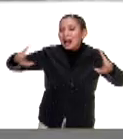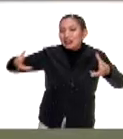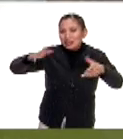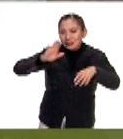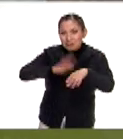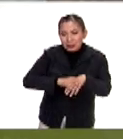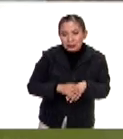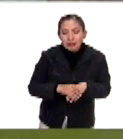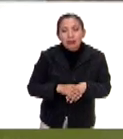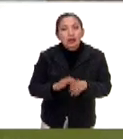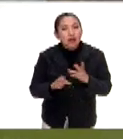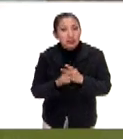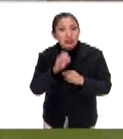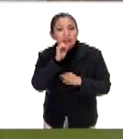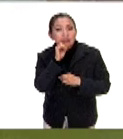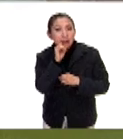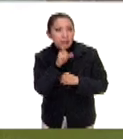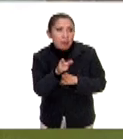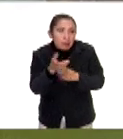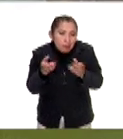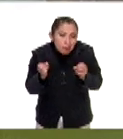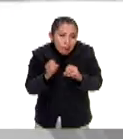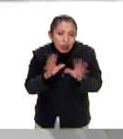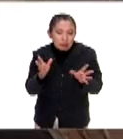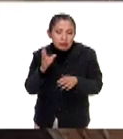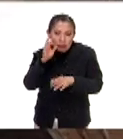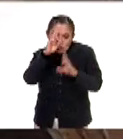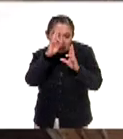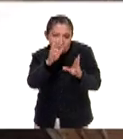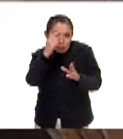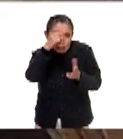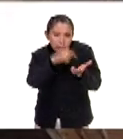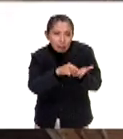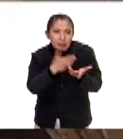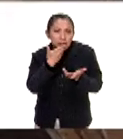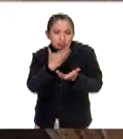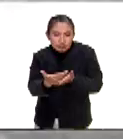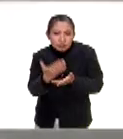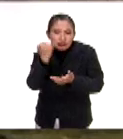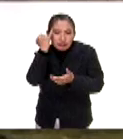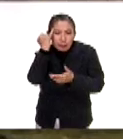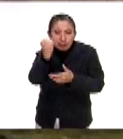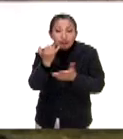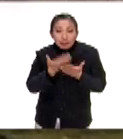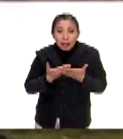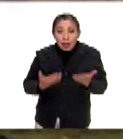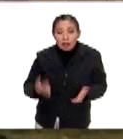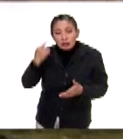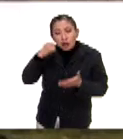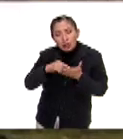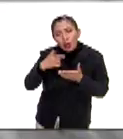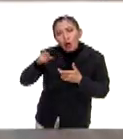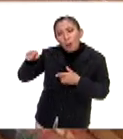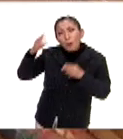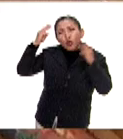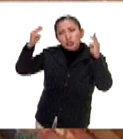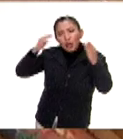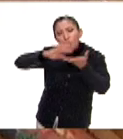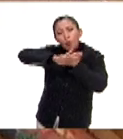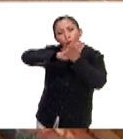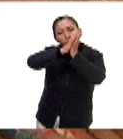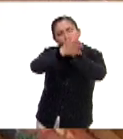exhibición, cosa que también, bueno, respeto y creo que fue muy bueno. Y ahora creo que le toca al museo